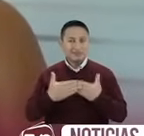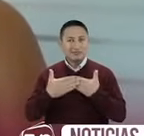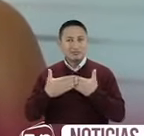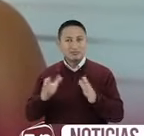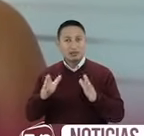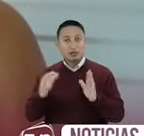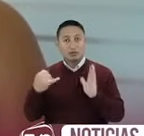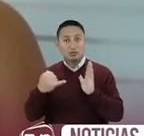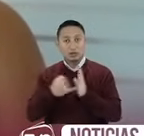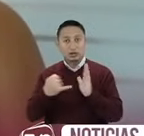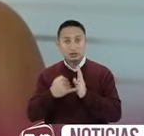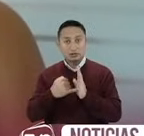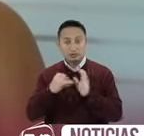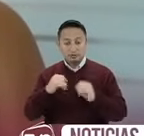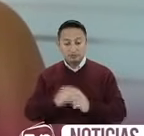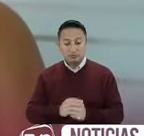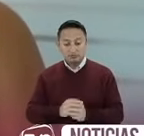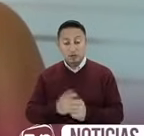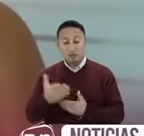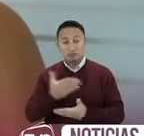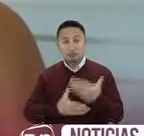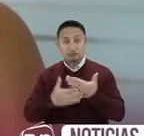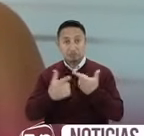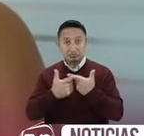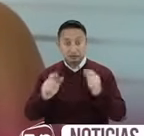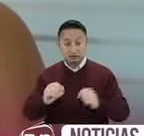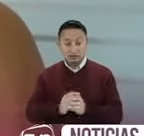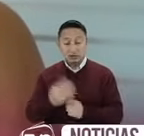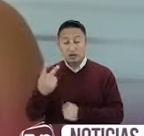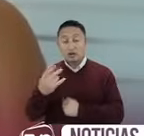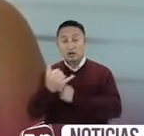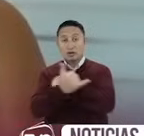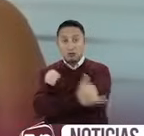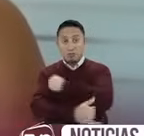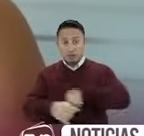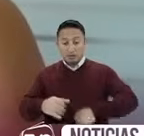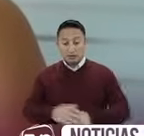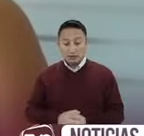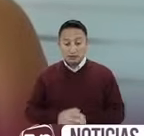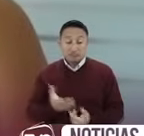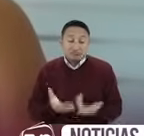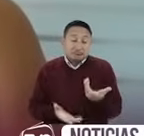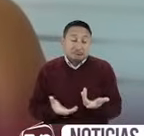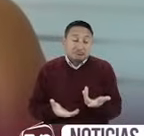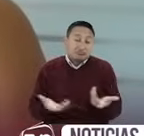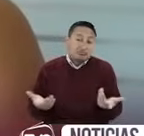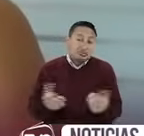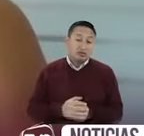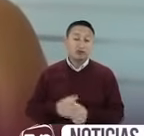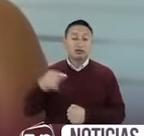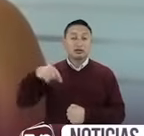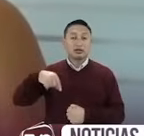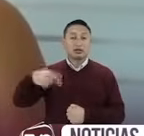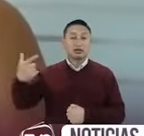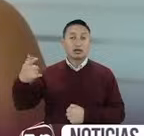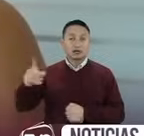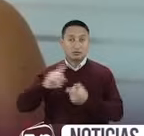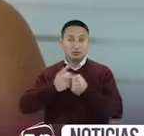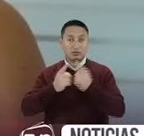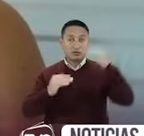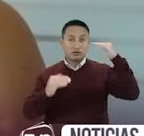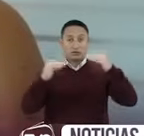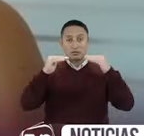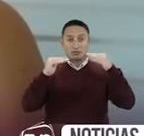al abrirse un comercio más libre entre los dos países, tal vez lo más probable es que esa balanza cambie, ¿no? Que ahora sí